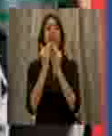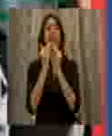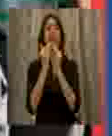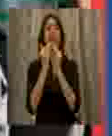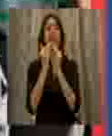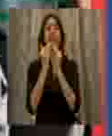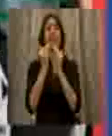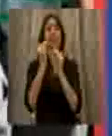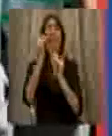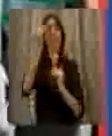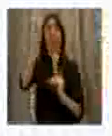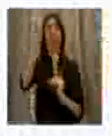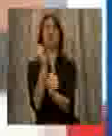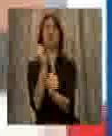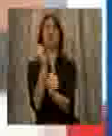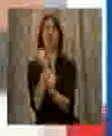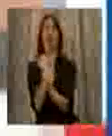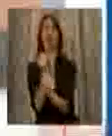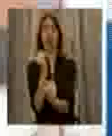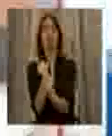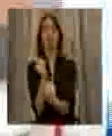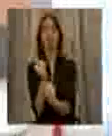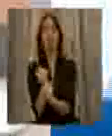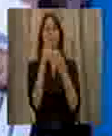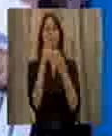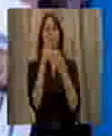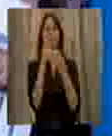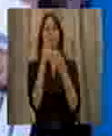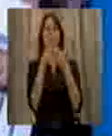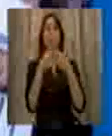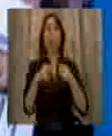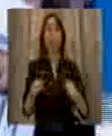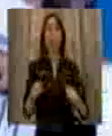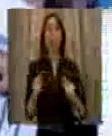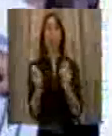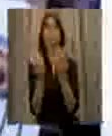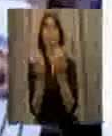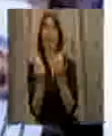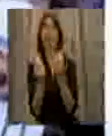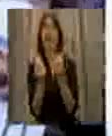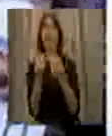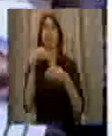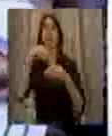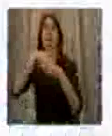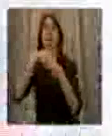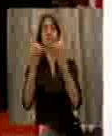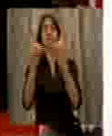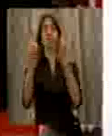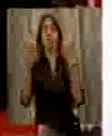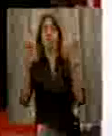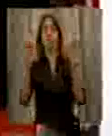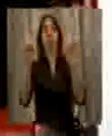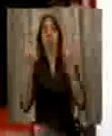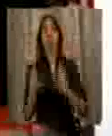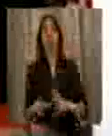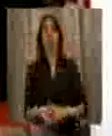crecimiento, empleo, pobreza y calidad de la democracia.